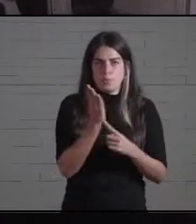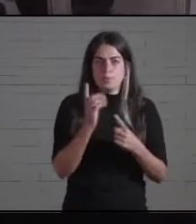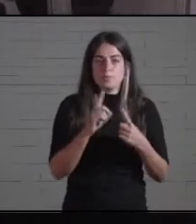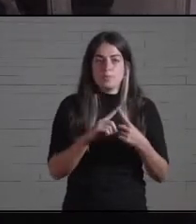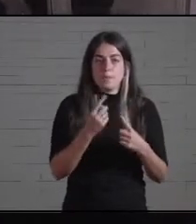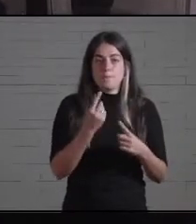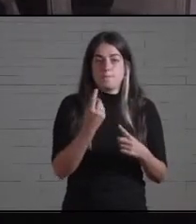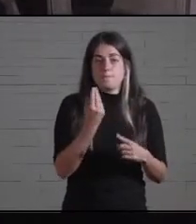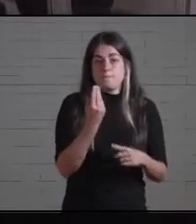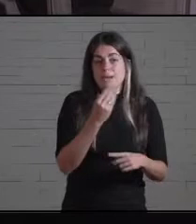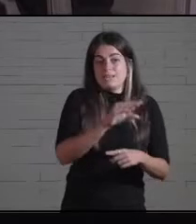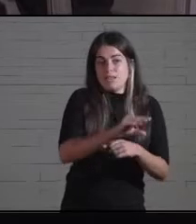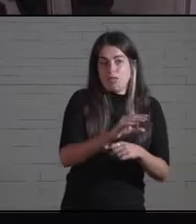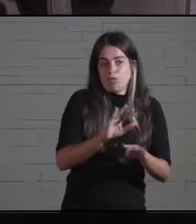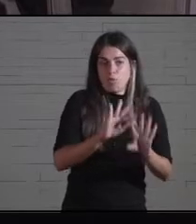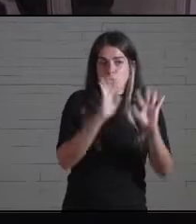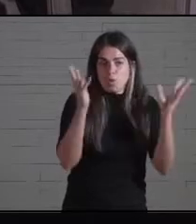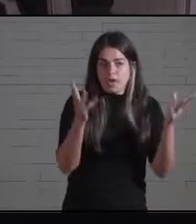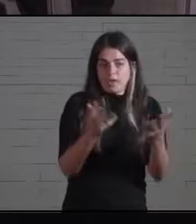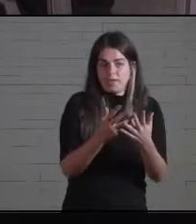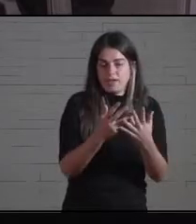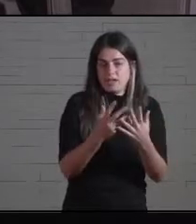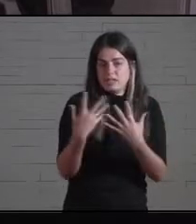prestación universal a cargo,